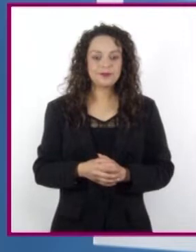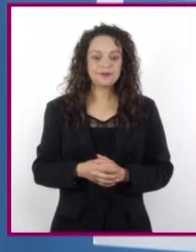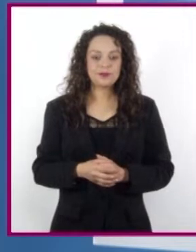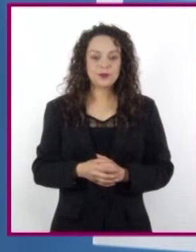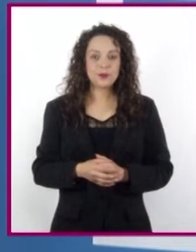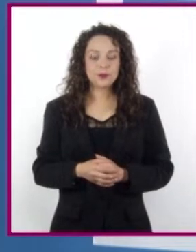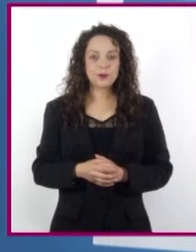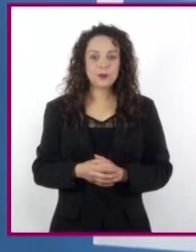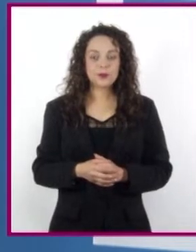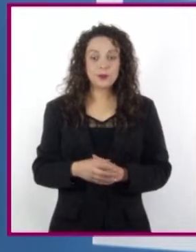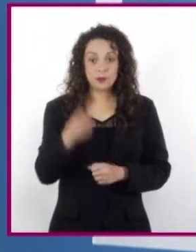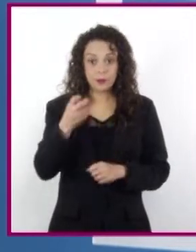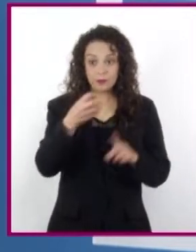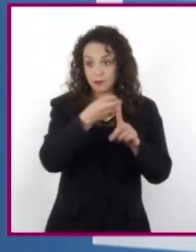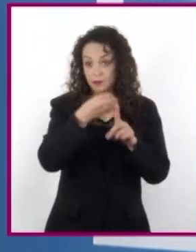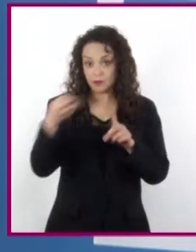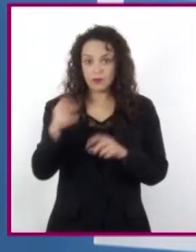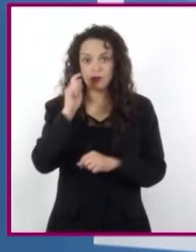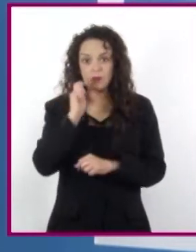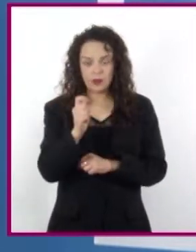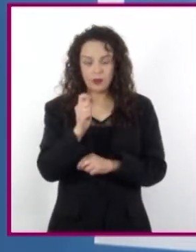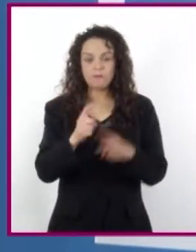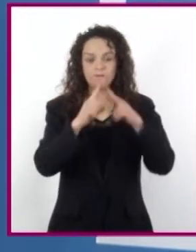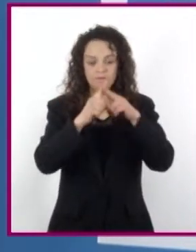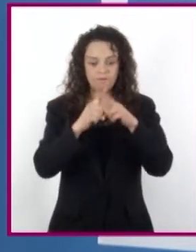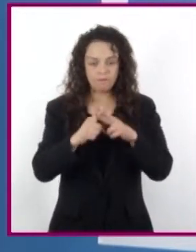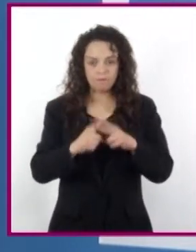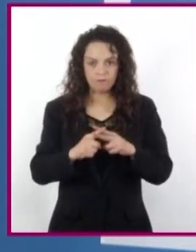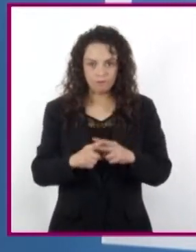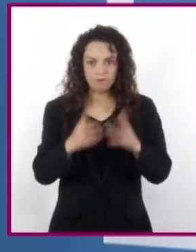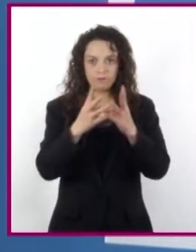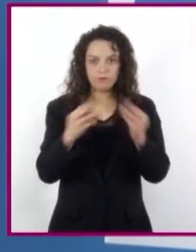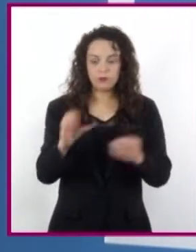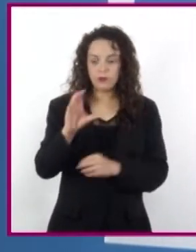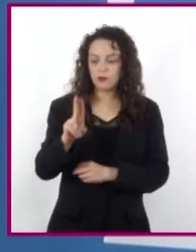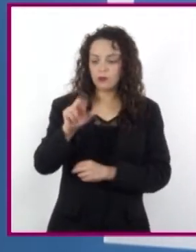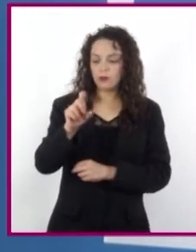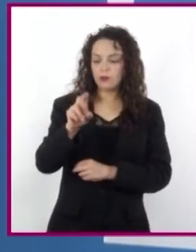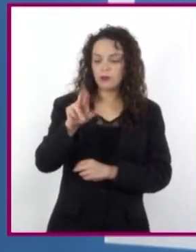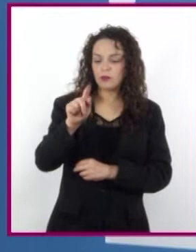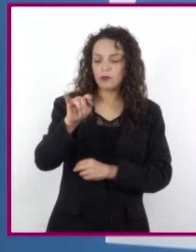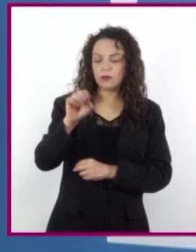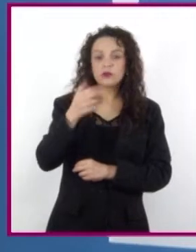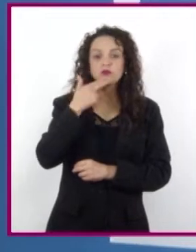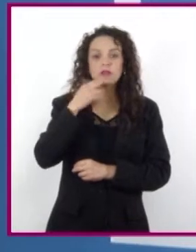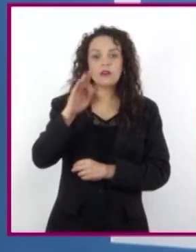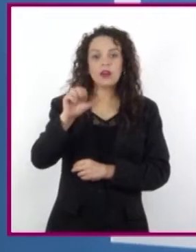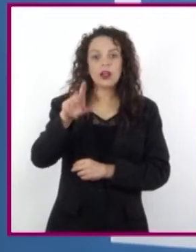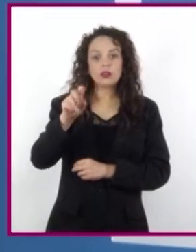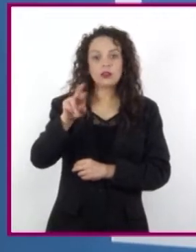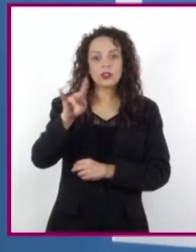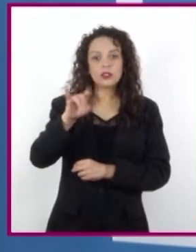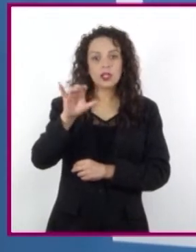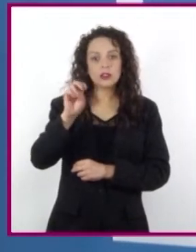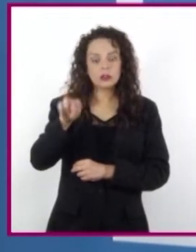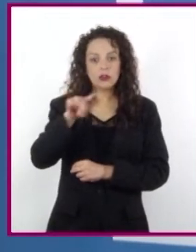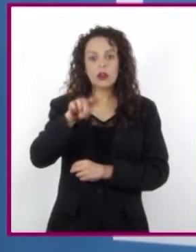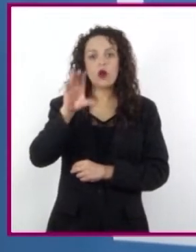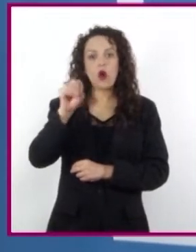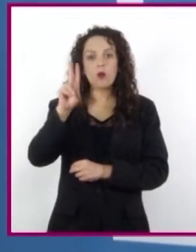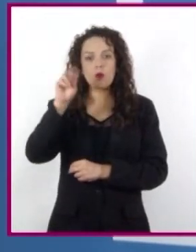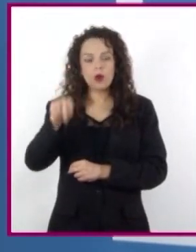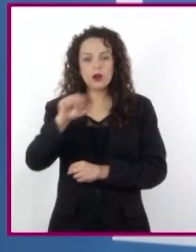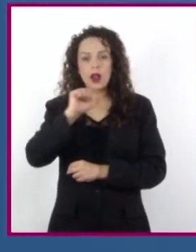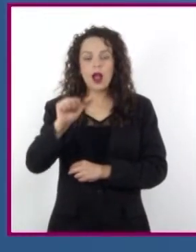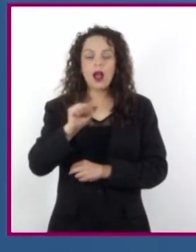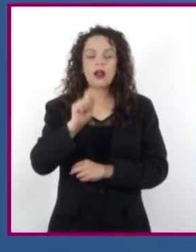En esta sesión vamos a resolver problemas cuadráticos usando la factorización, empleando el método de factor común en problemas